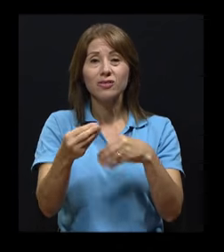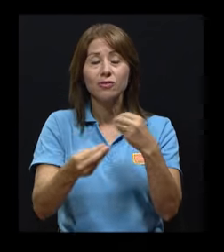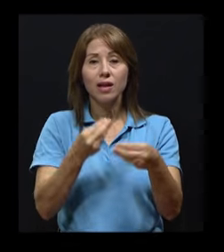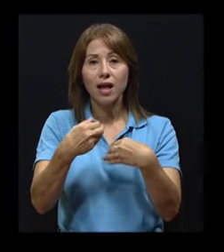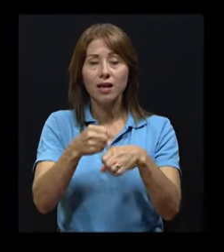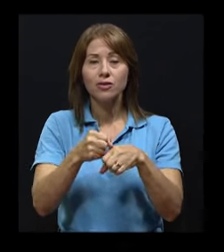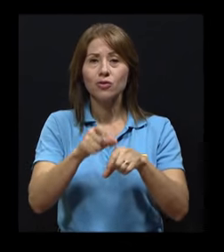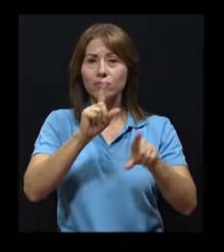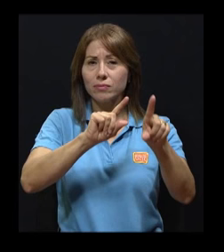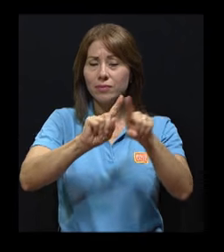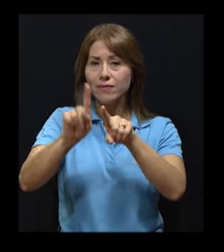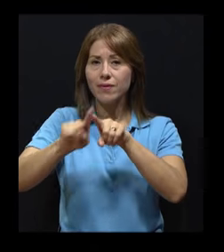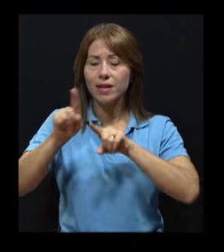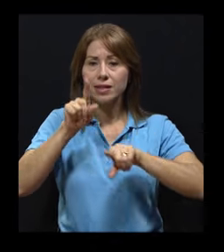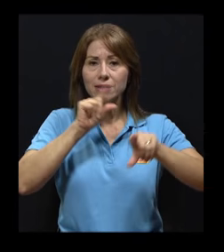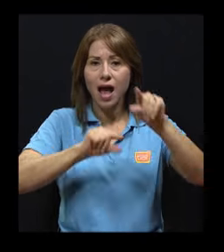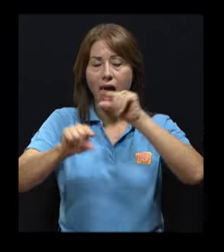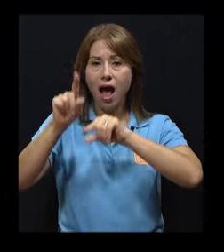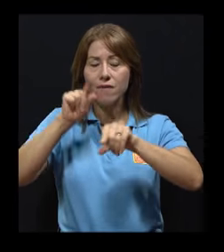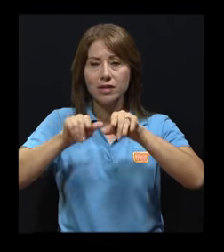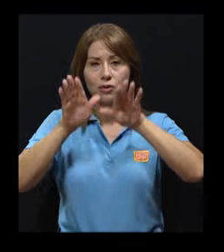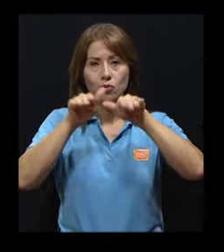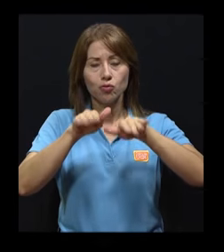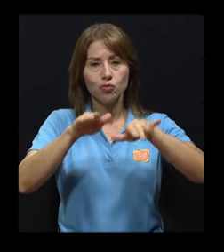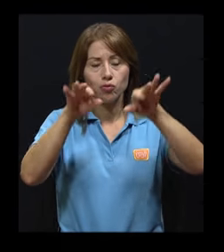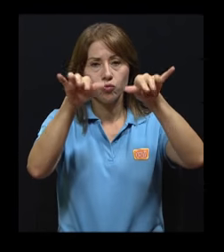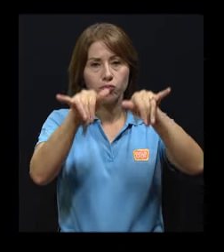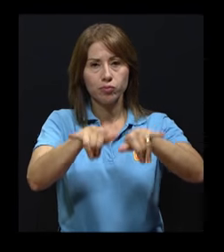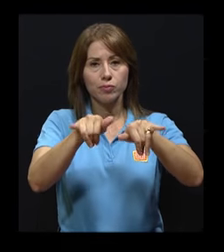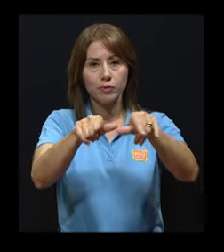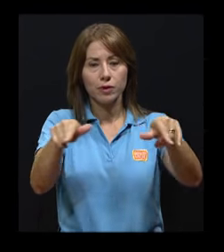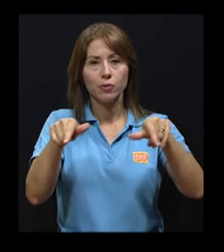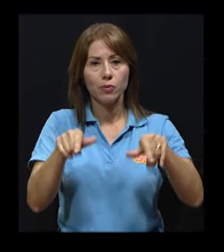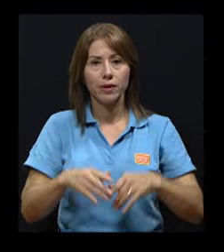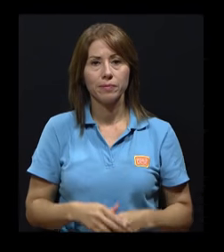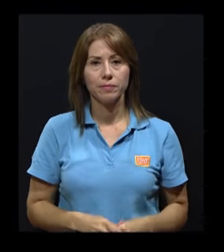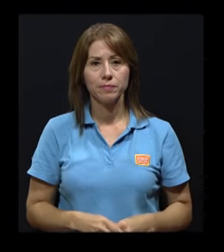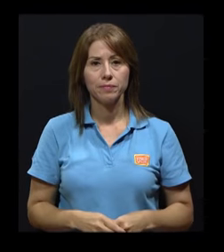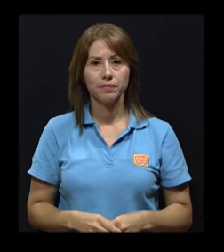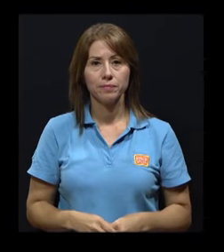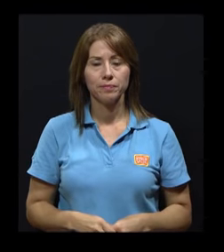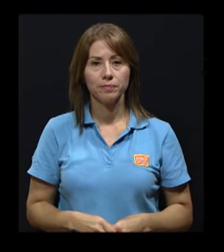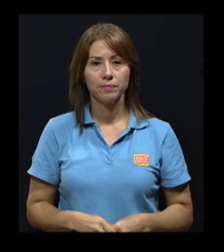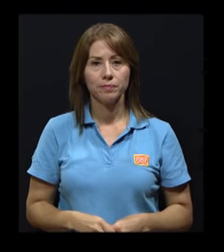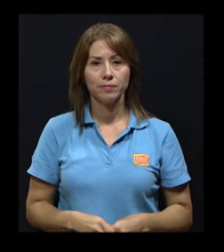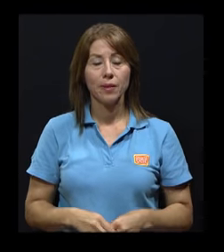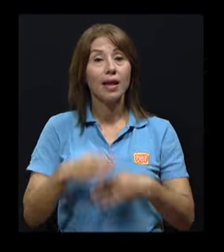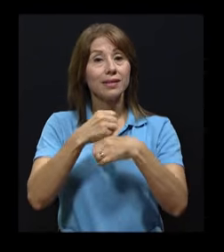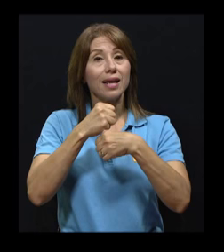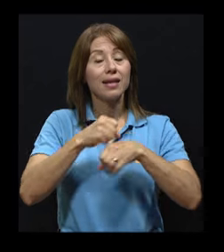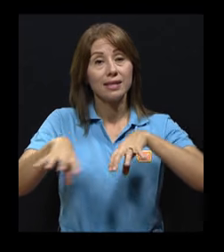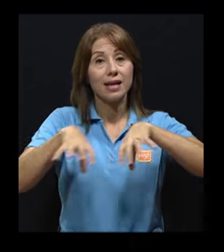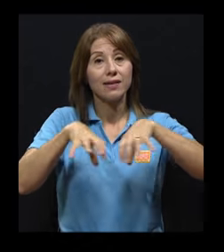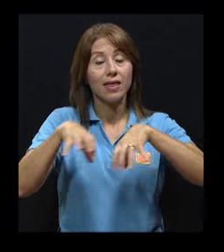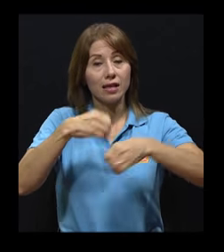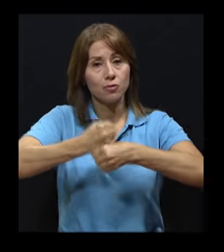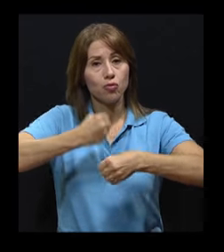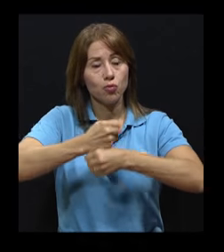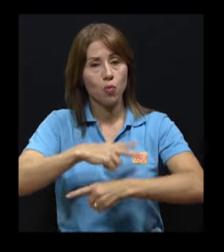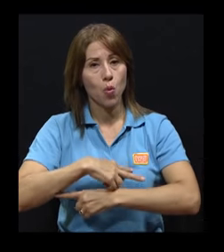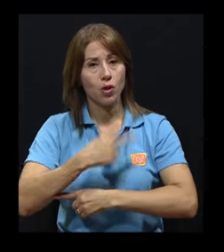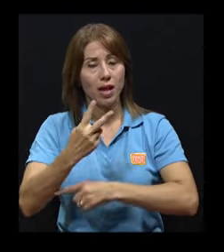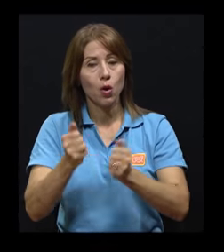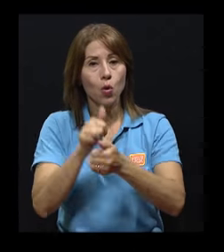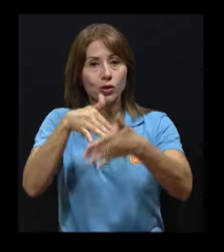la llegada y establecimiento de algunas especies de aves se realizan actividades de voluntariado con estudiantes de las carreras de turismo